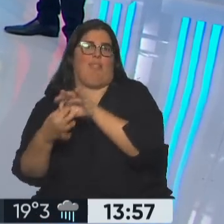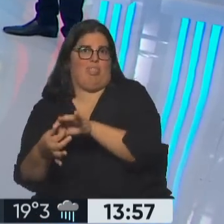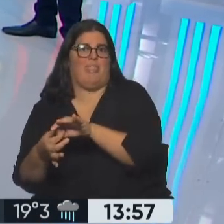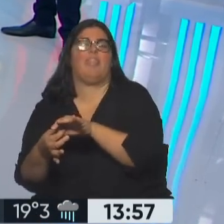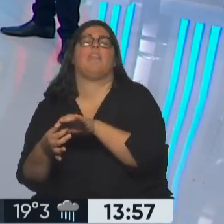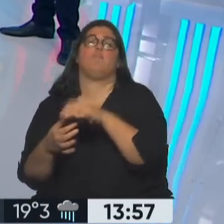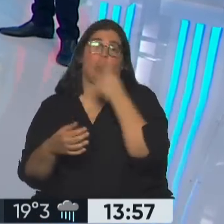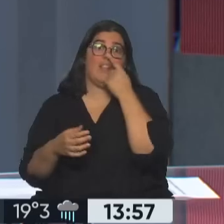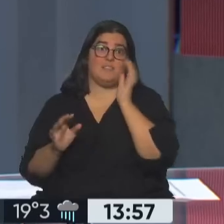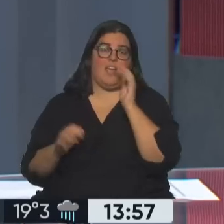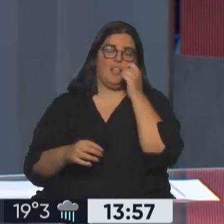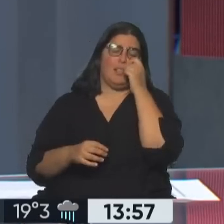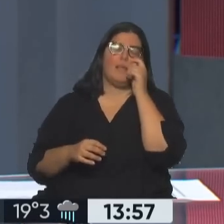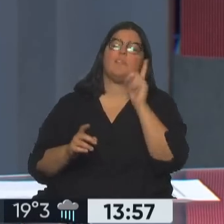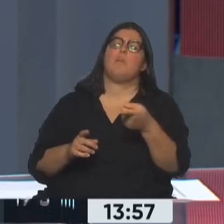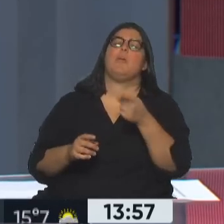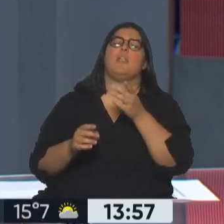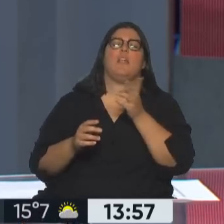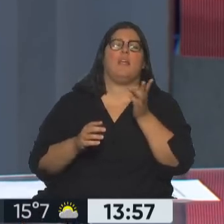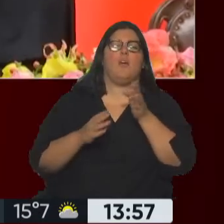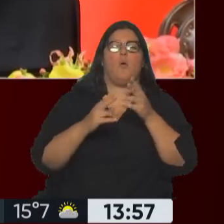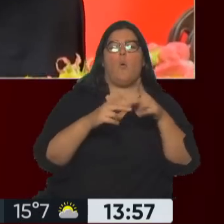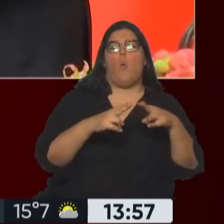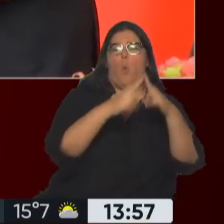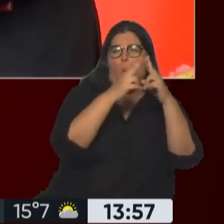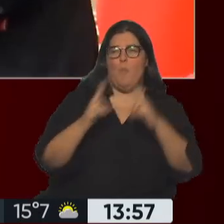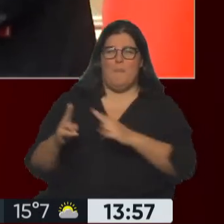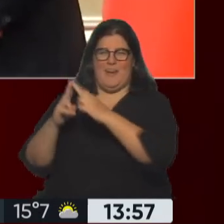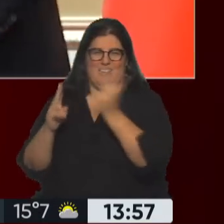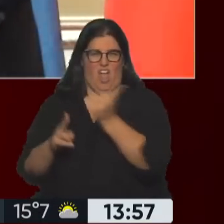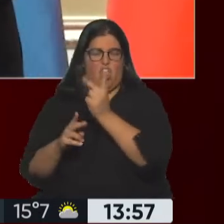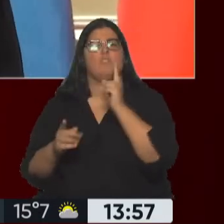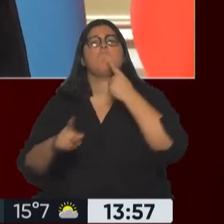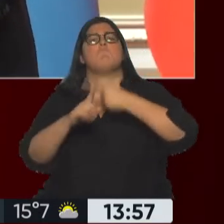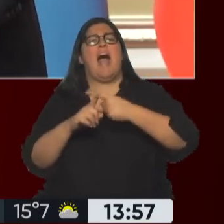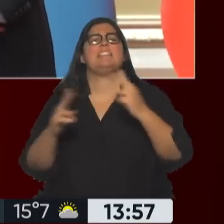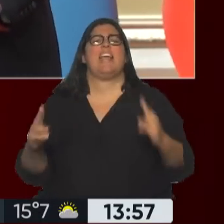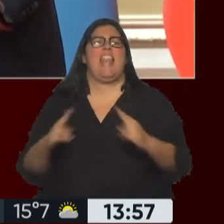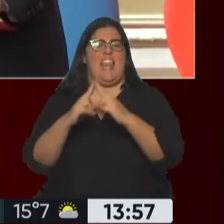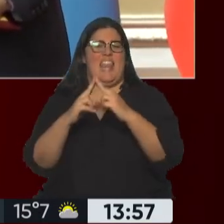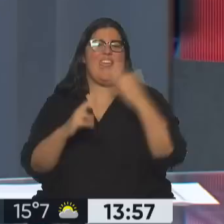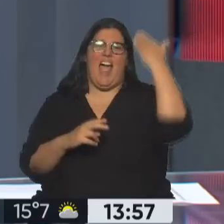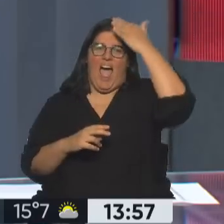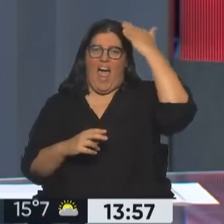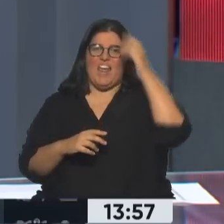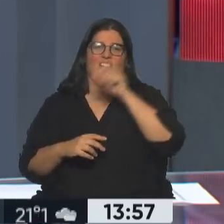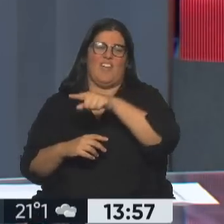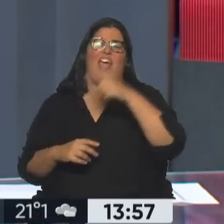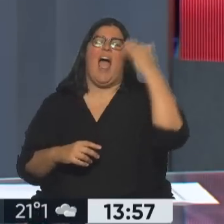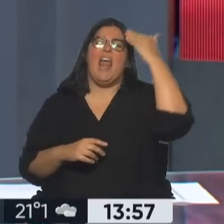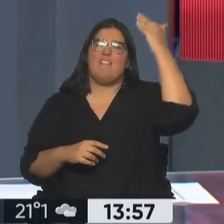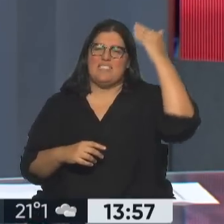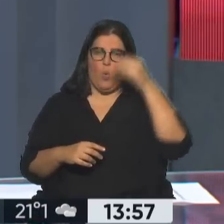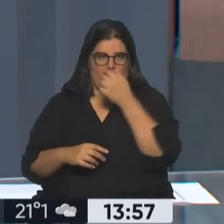para sumar algo breve, además de estas dos cumbres, también se realizó la de la Liga Árabe en Arabia Saudita, y hubo ahí una particularidad que fue la visita